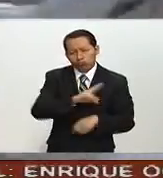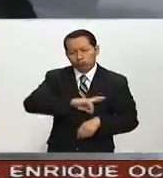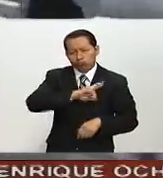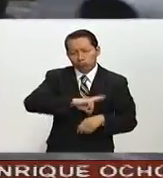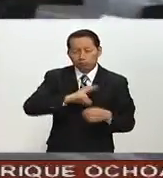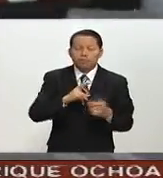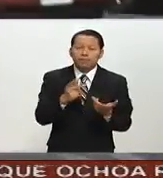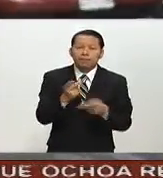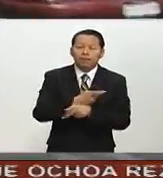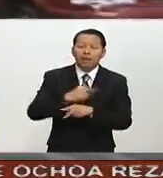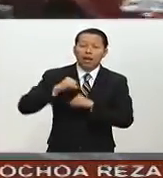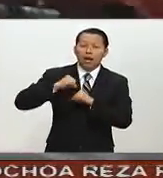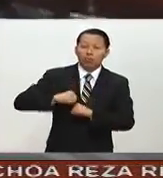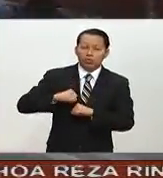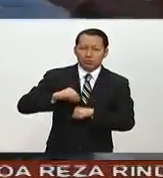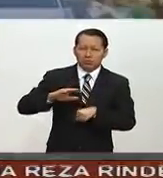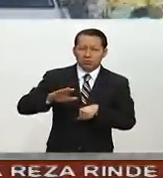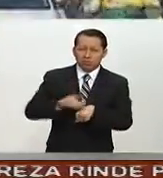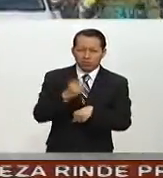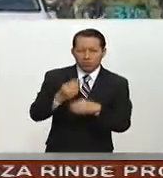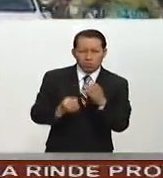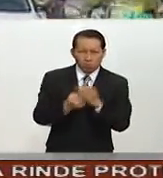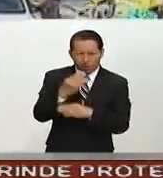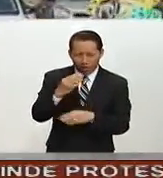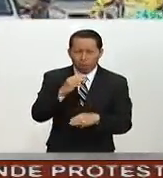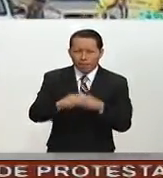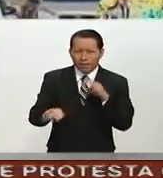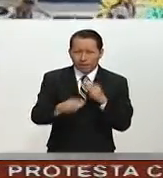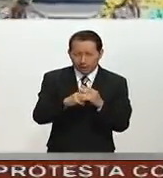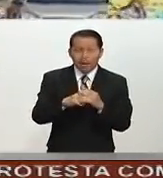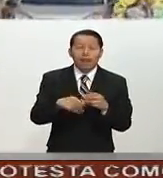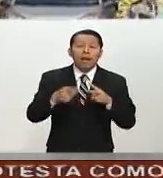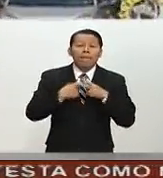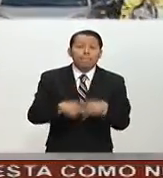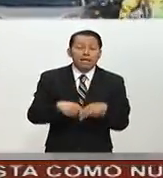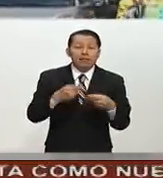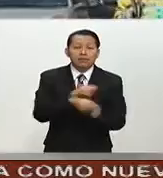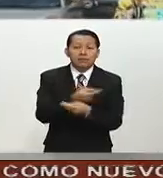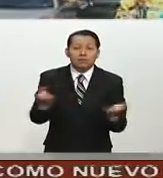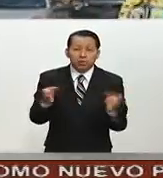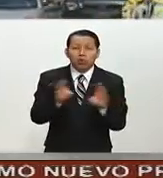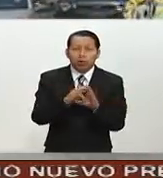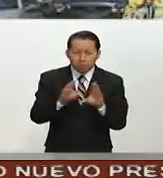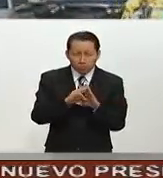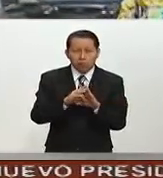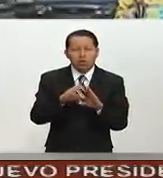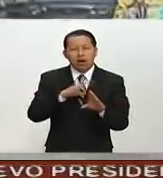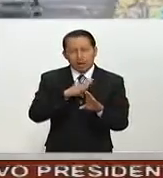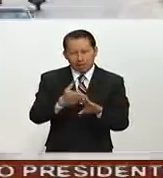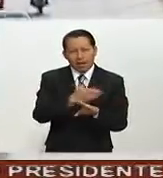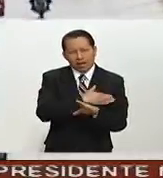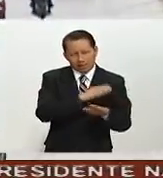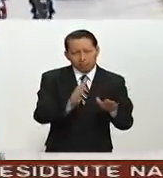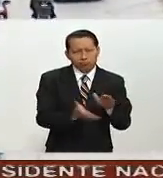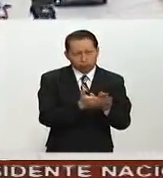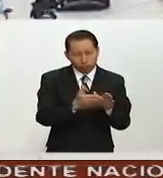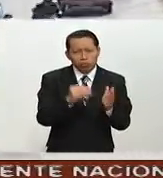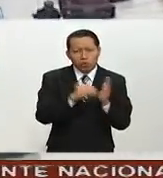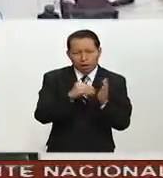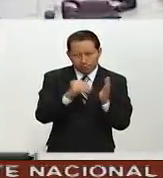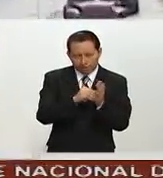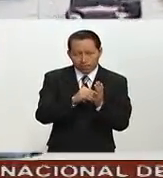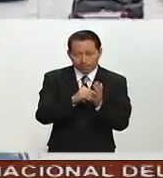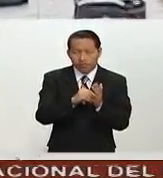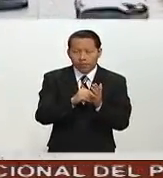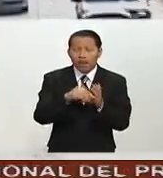las autoridades, los nuevos lotes de este material van a comenzar a repartirse cuando terminen los que ya están ahí todavía disponibles.